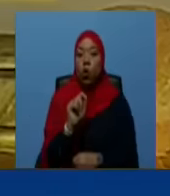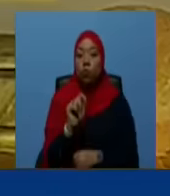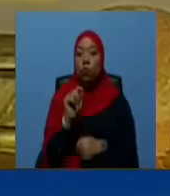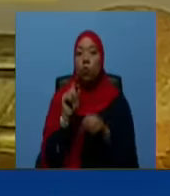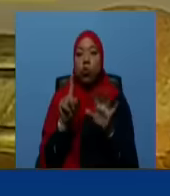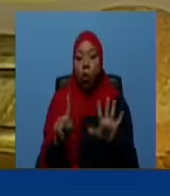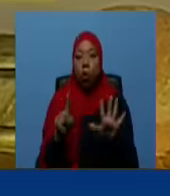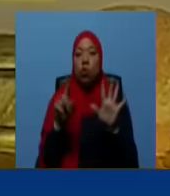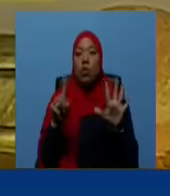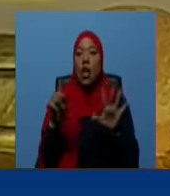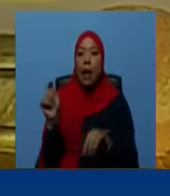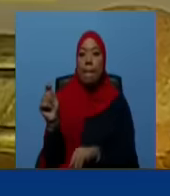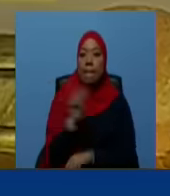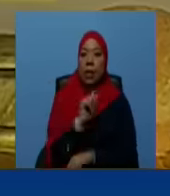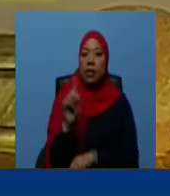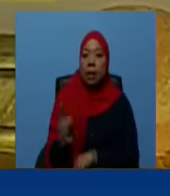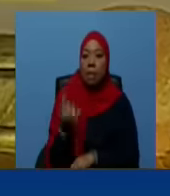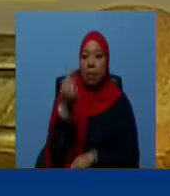8.58%,